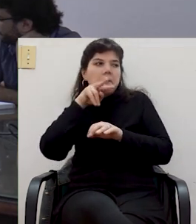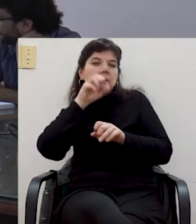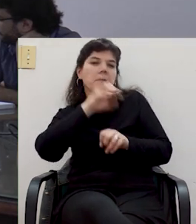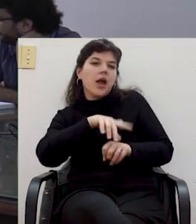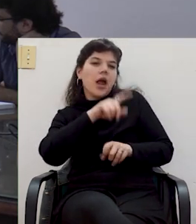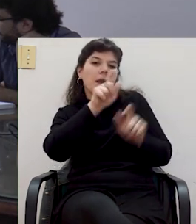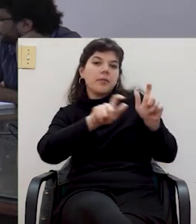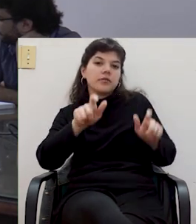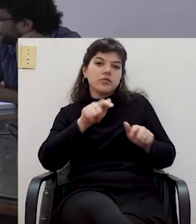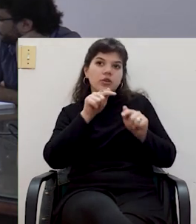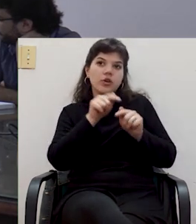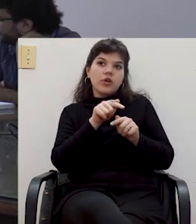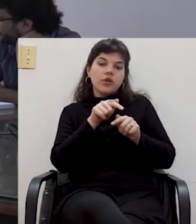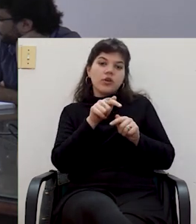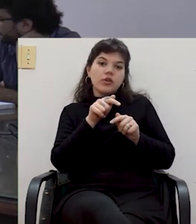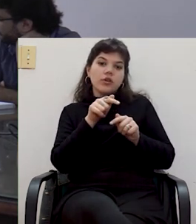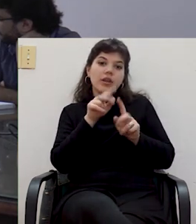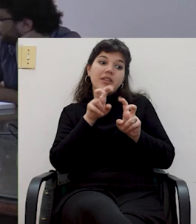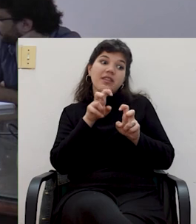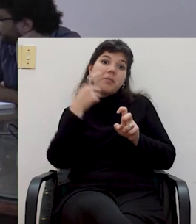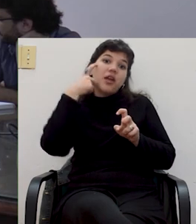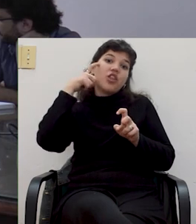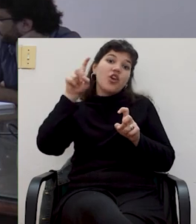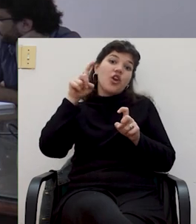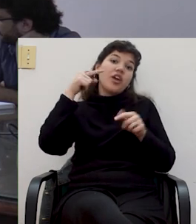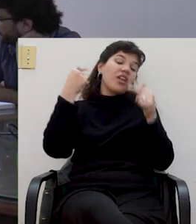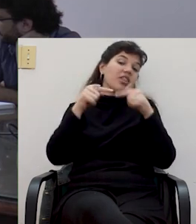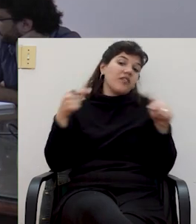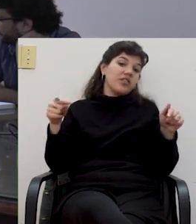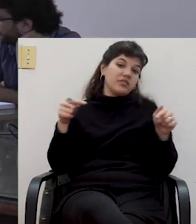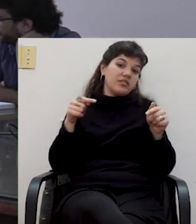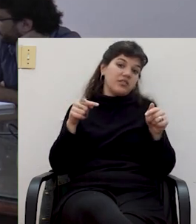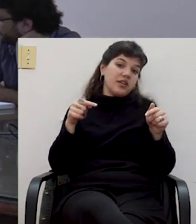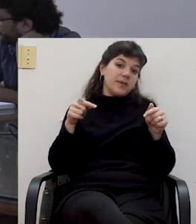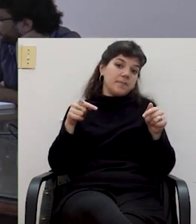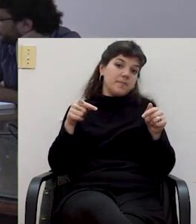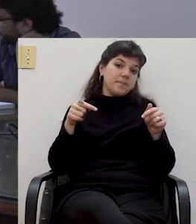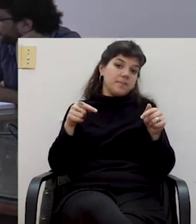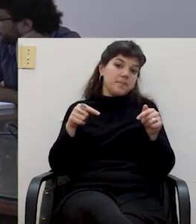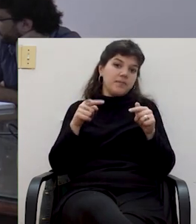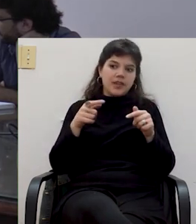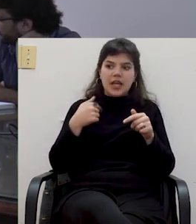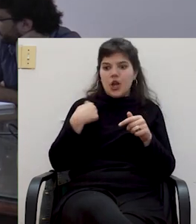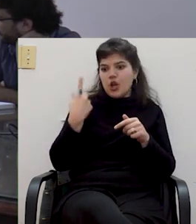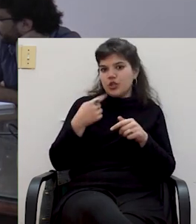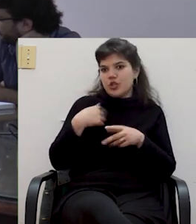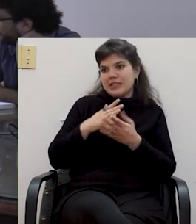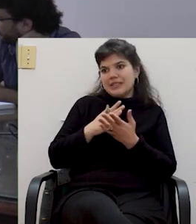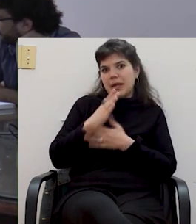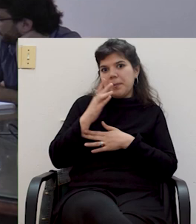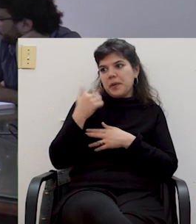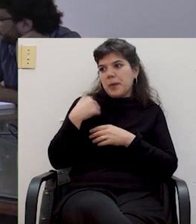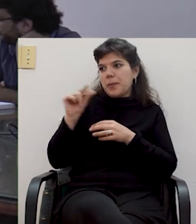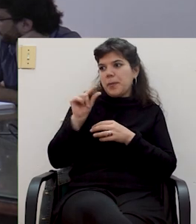ver con pararse desde un paradigma de diversidad, en la que todos somos un poquito sujeto decidente y